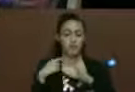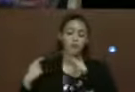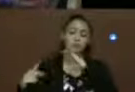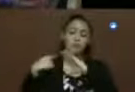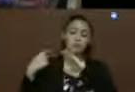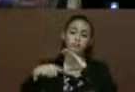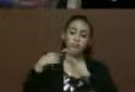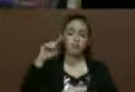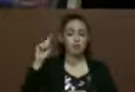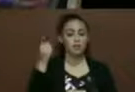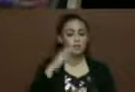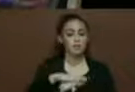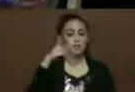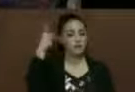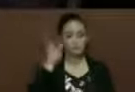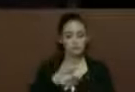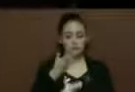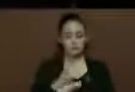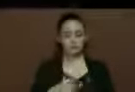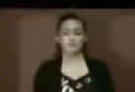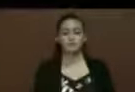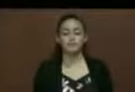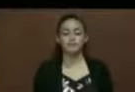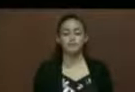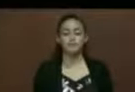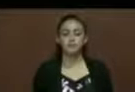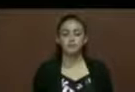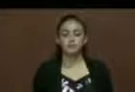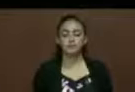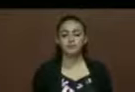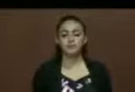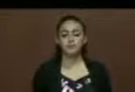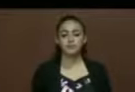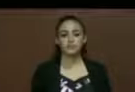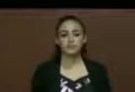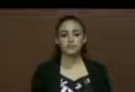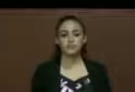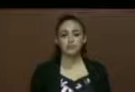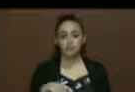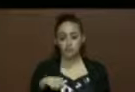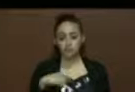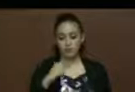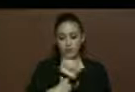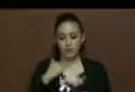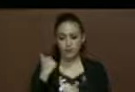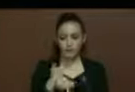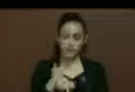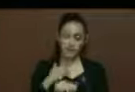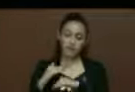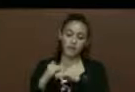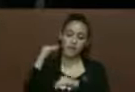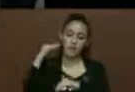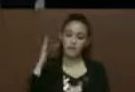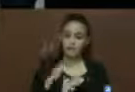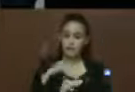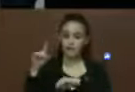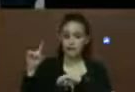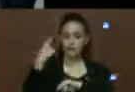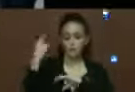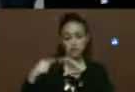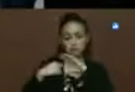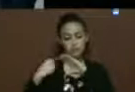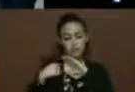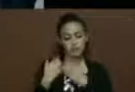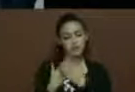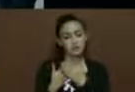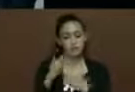remesas de los paisanos. Este año se espera un crecimiento de las remesas, lo que